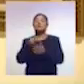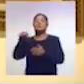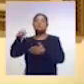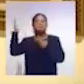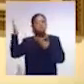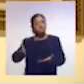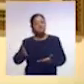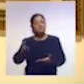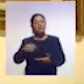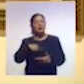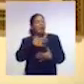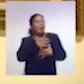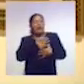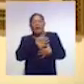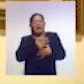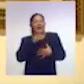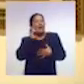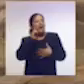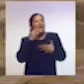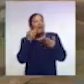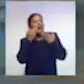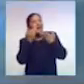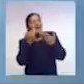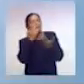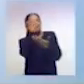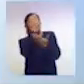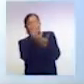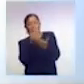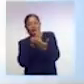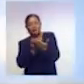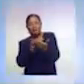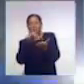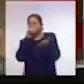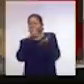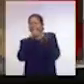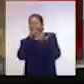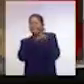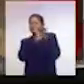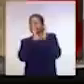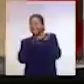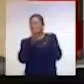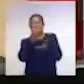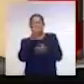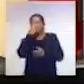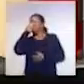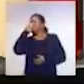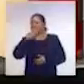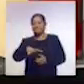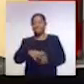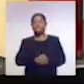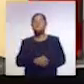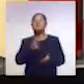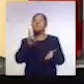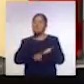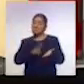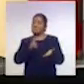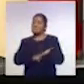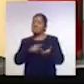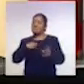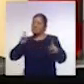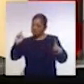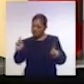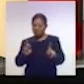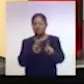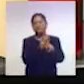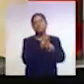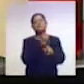enamoraron y pintaron, y quedó reflejado en estas piezas que te digo, son sencillamente extraordinarias. Vale la pena acercarse a